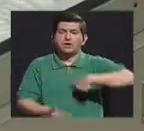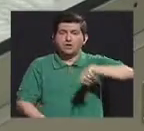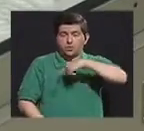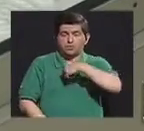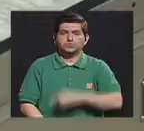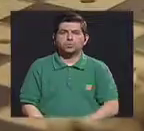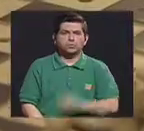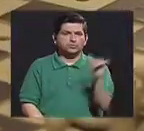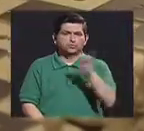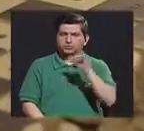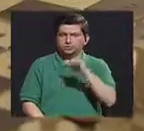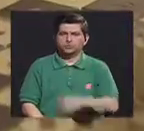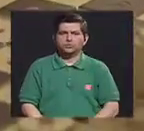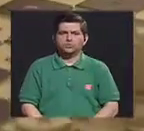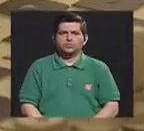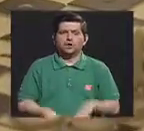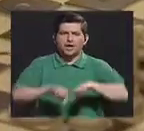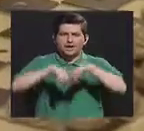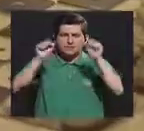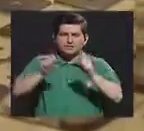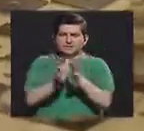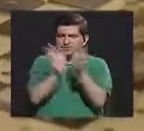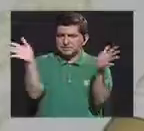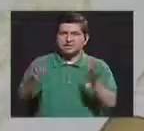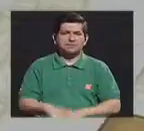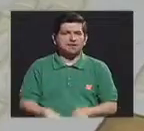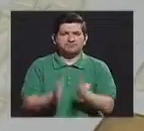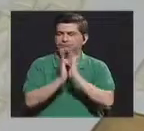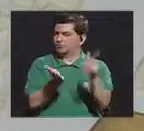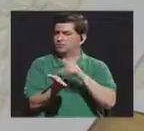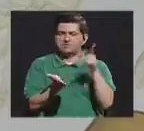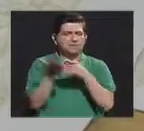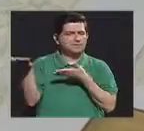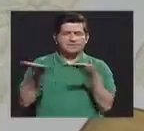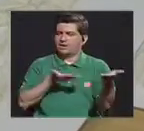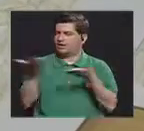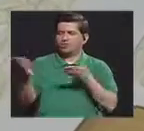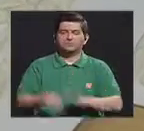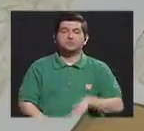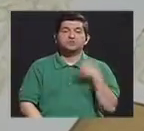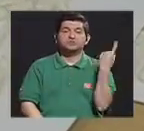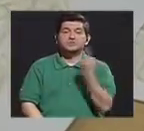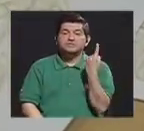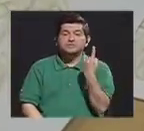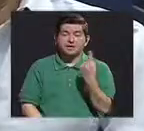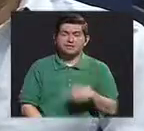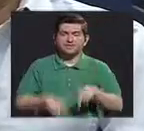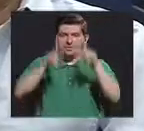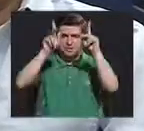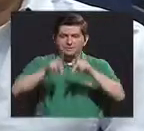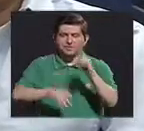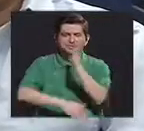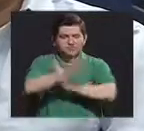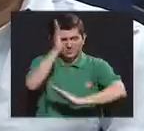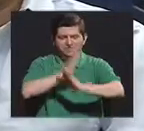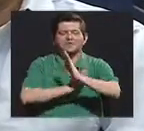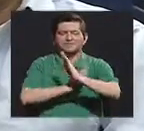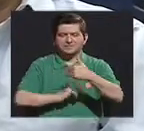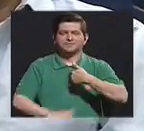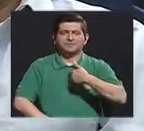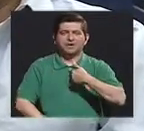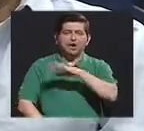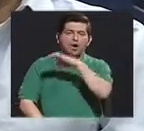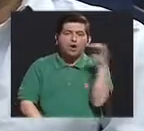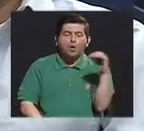nosotros somos iguales sistema público entonces no se cobra por los servicios siempre y cuando sean personas con discapacidad